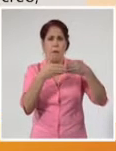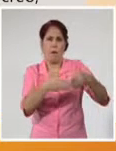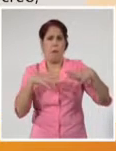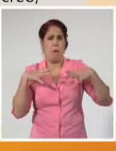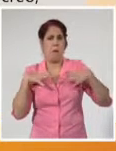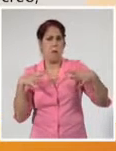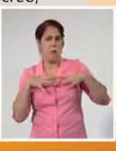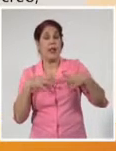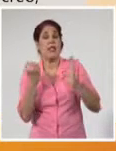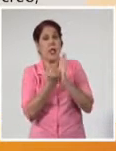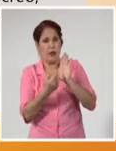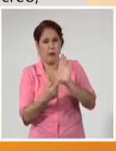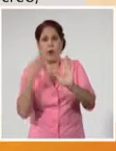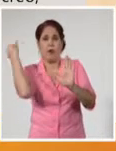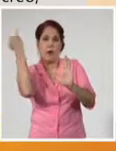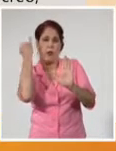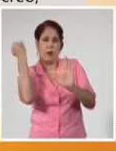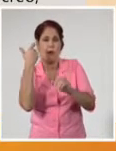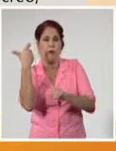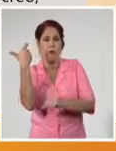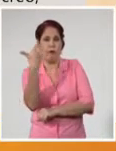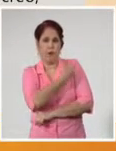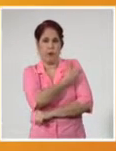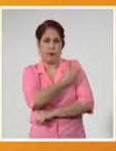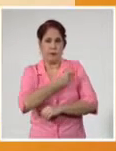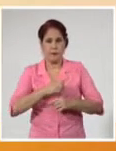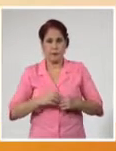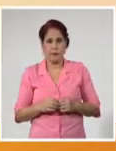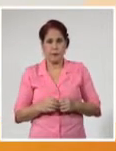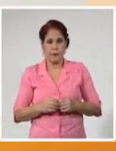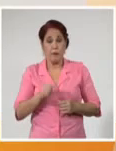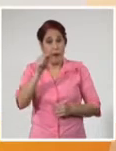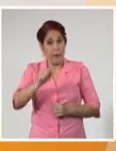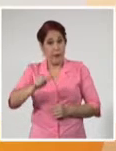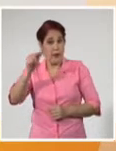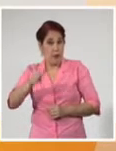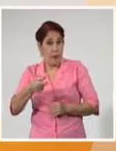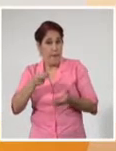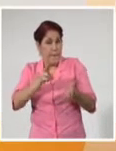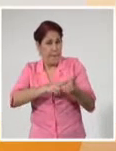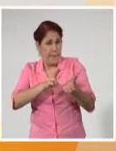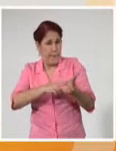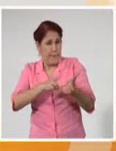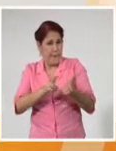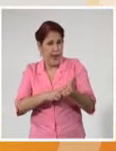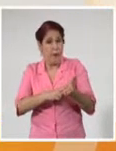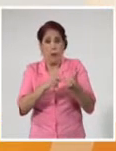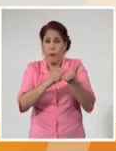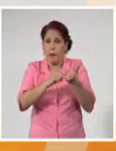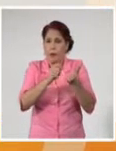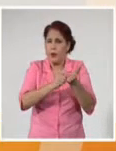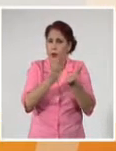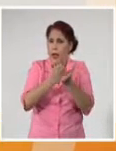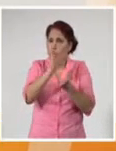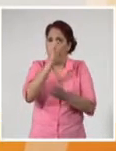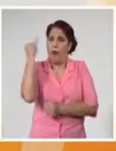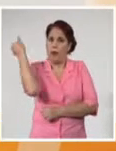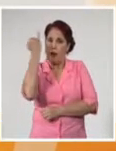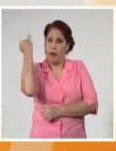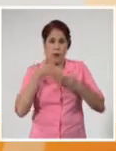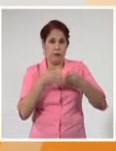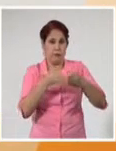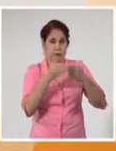presentarán certificado internacional de vacunación. Los viajeros miembros de la matrícula de escuelas